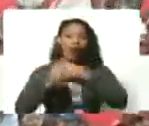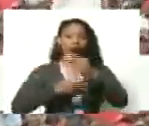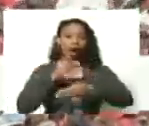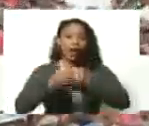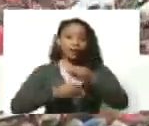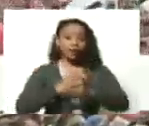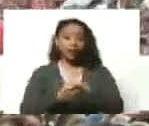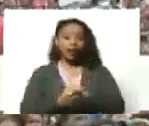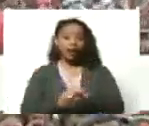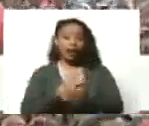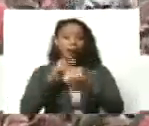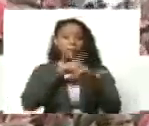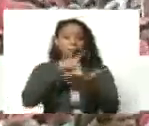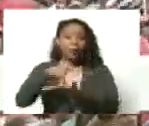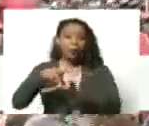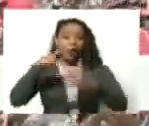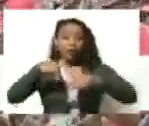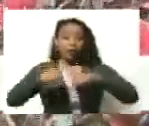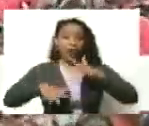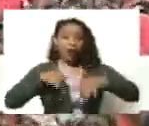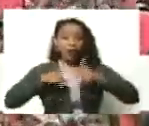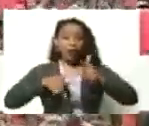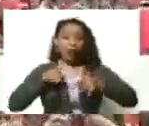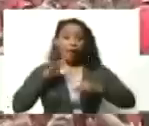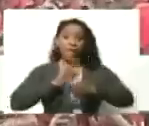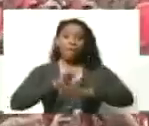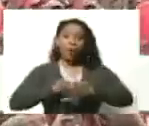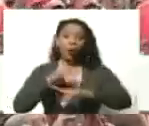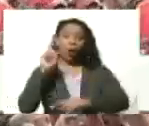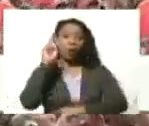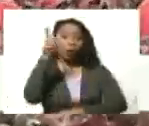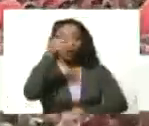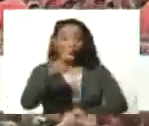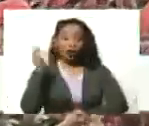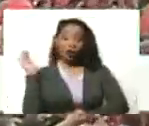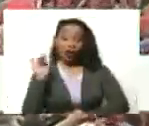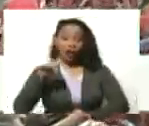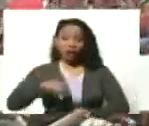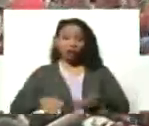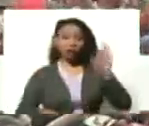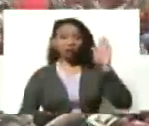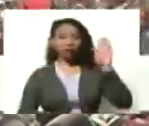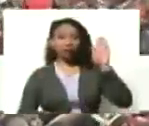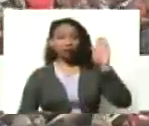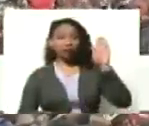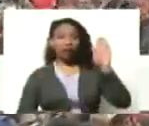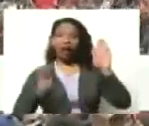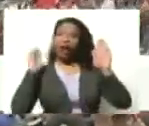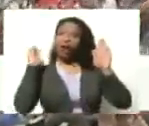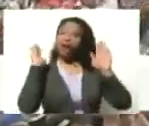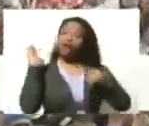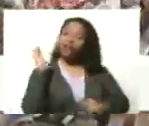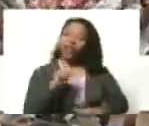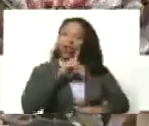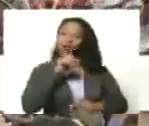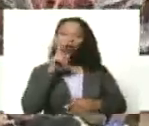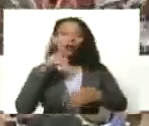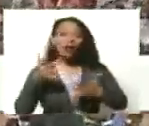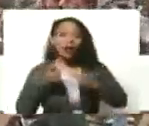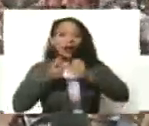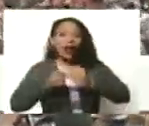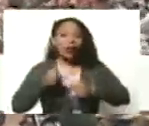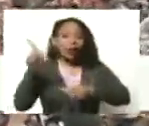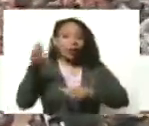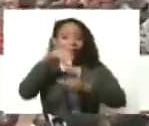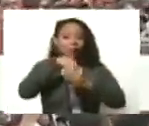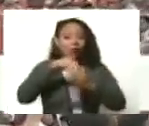hacerlos partícipes de este acto. Porque cuando una persona viene aquí a juramentarse, viene en nombre de los que quedaron en el